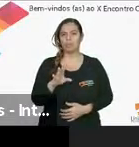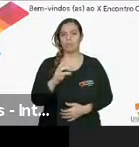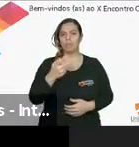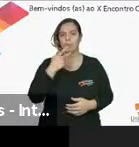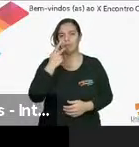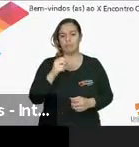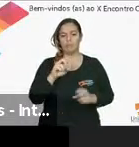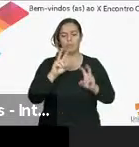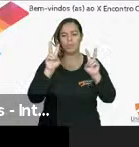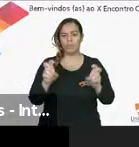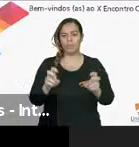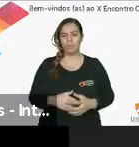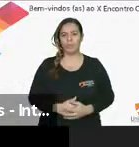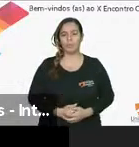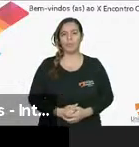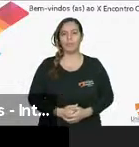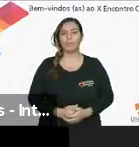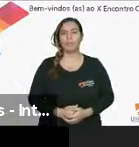común,